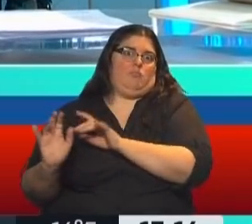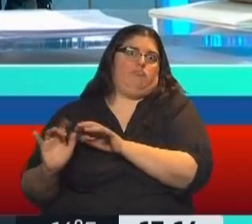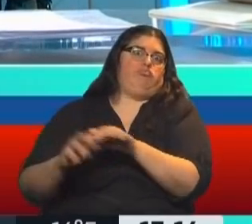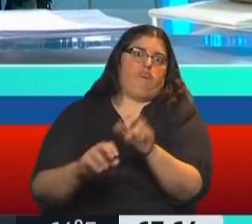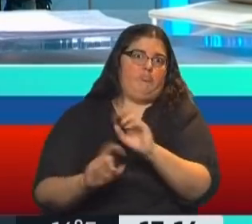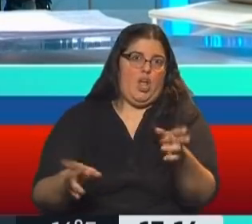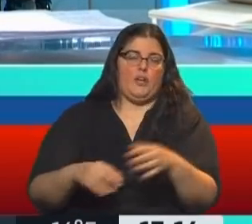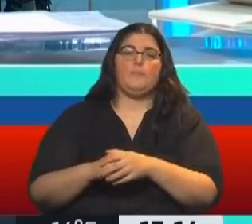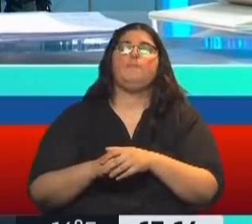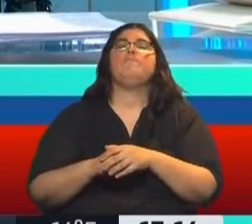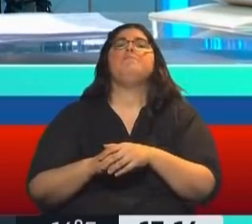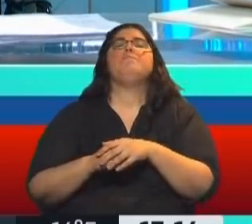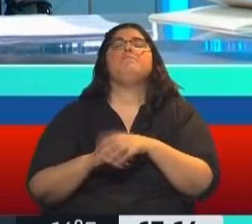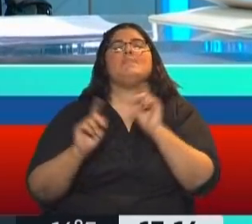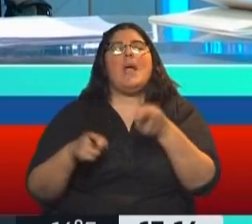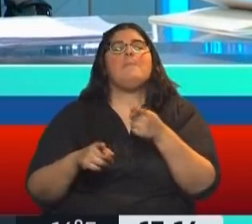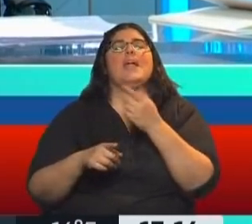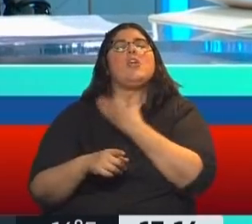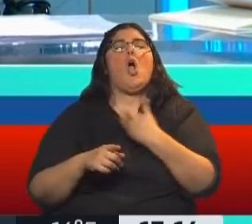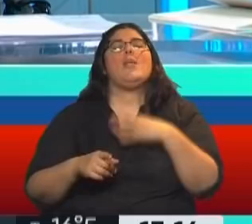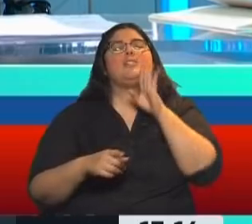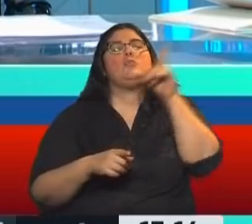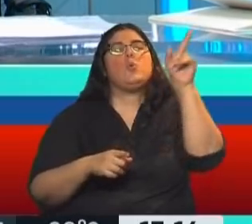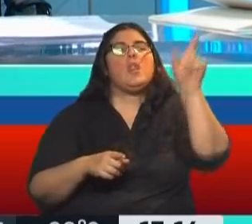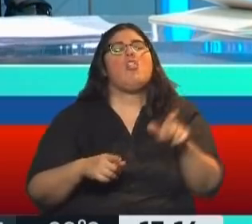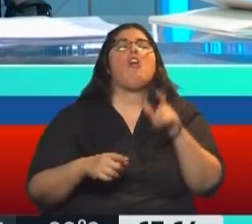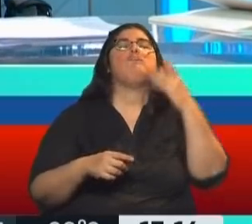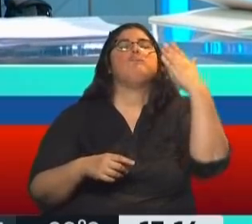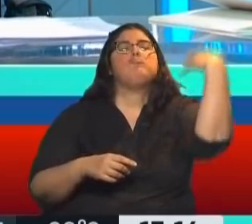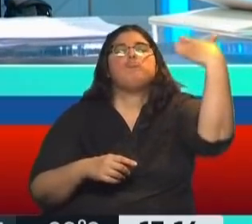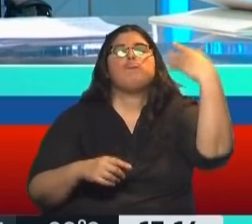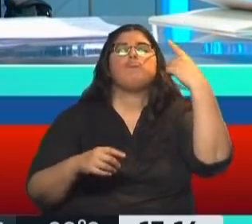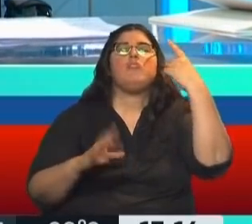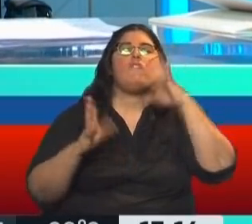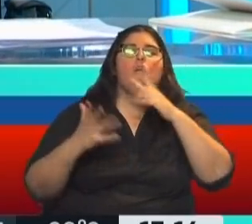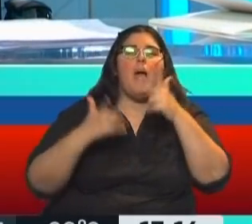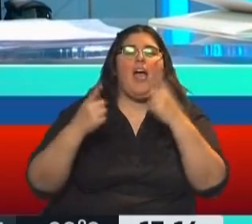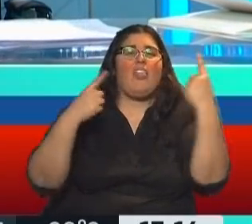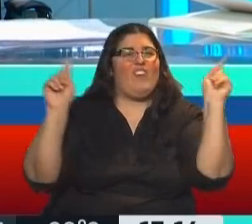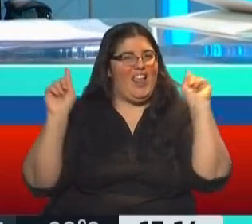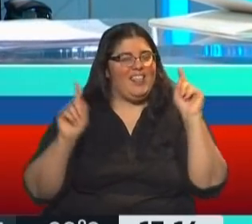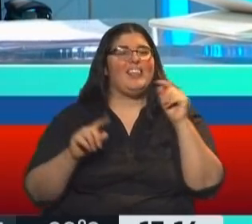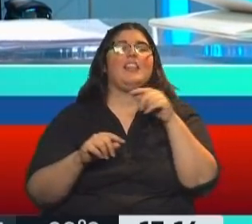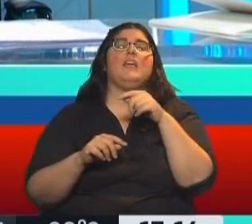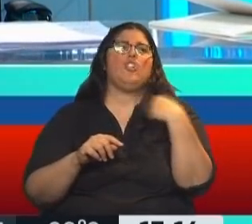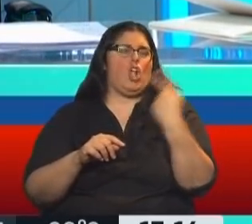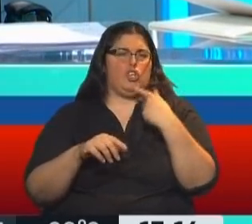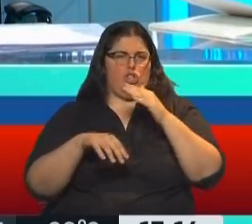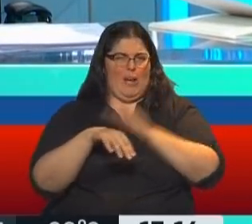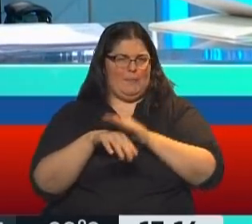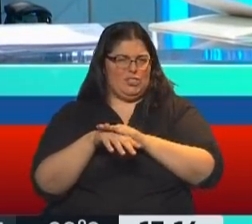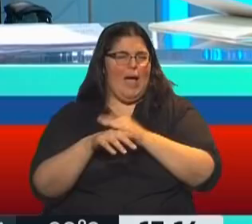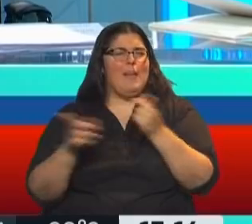en el discurso del gobierno de los Estados Unidos diciendo nosotros no somos responsables de restablecer la